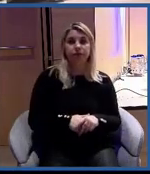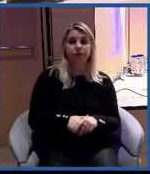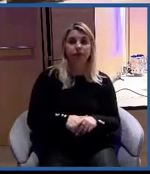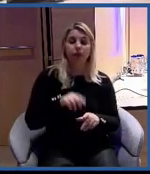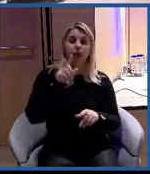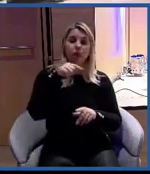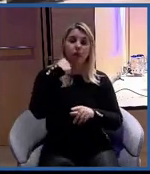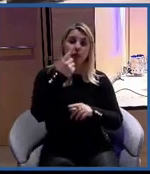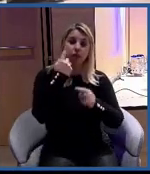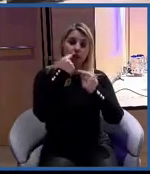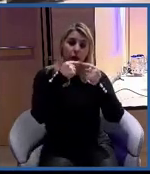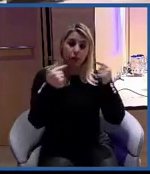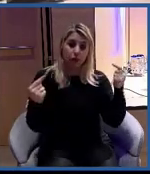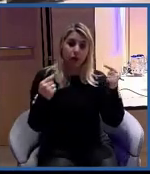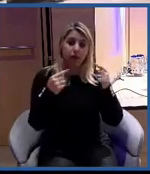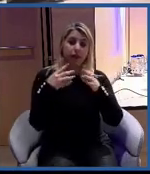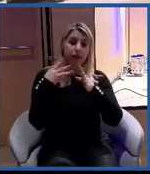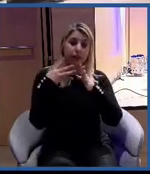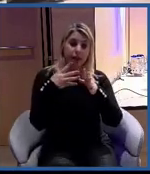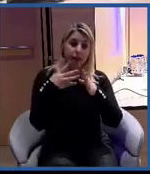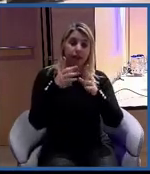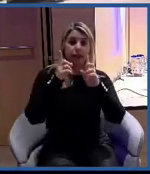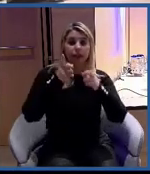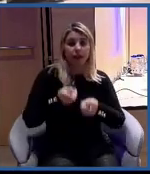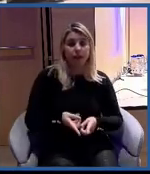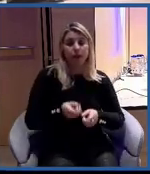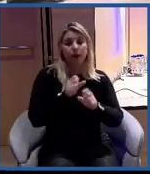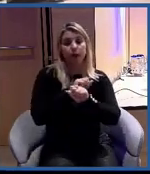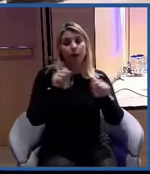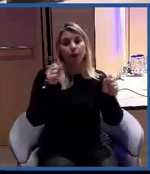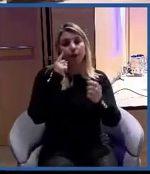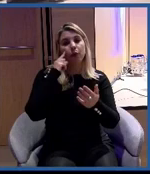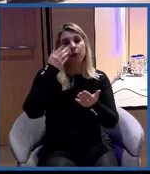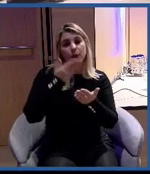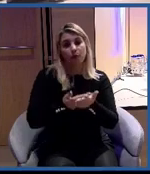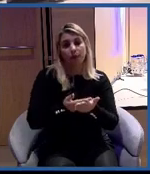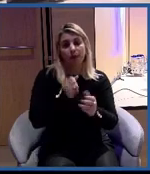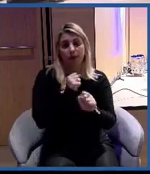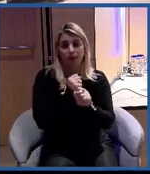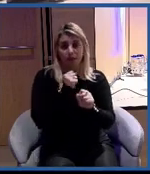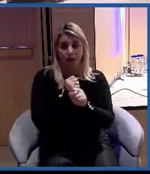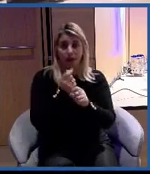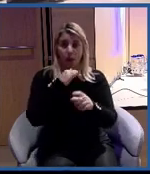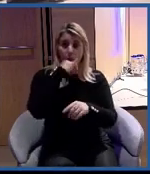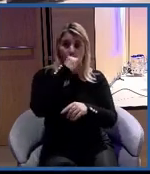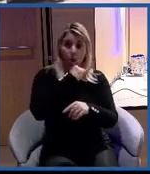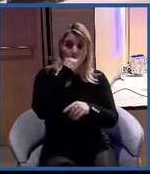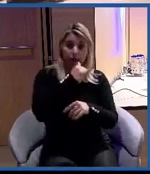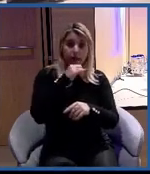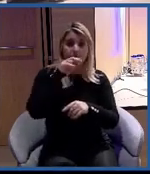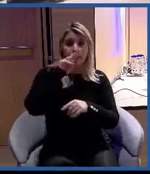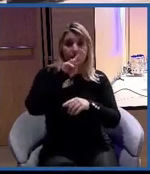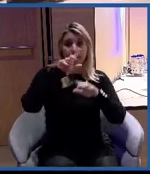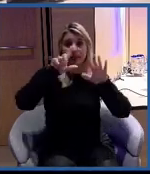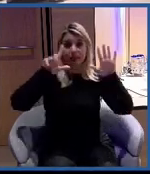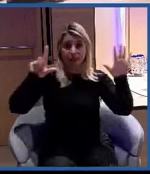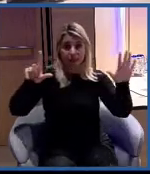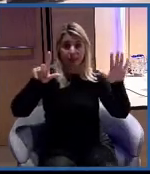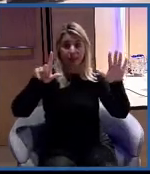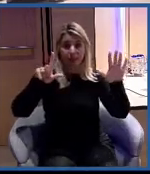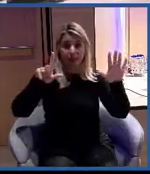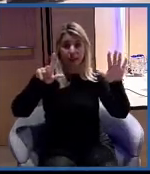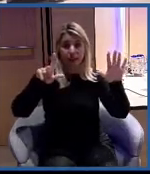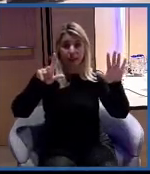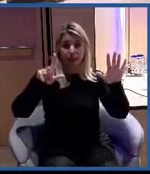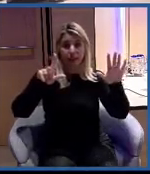y otro de nuestros grandes desafíos fue trabajar con las propuestas les conté que teníamos 27 precandidatos